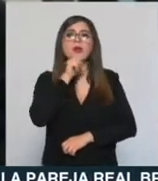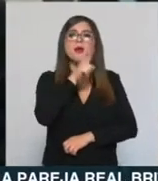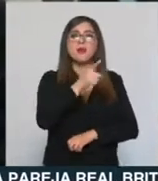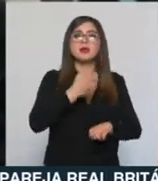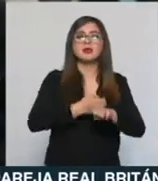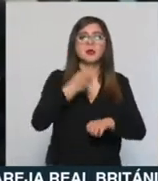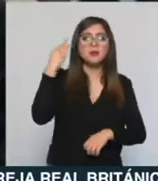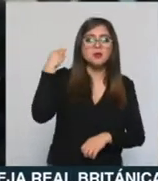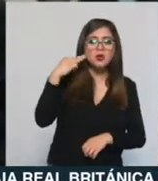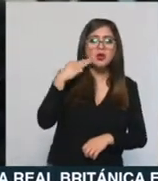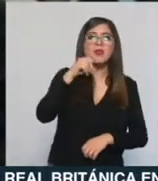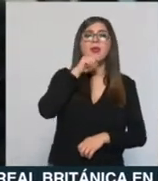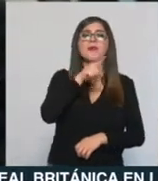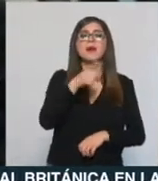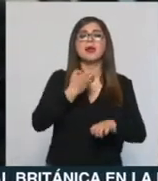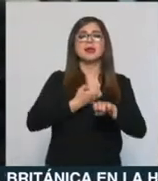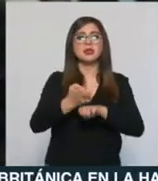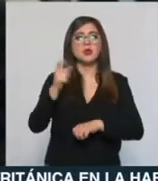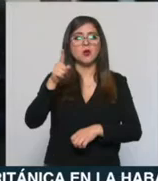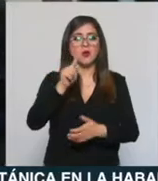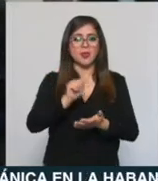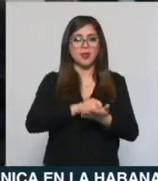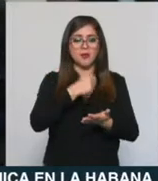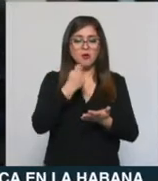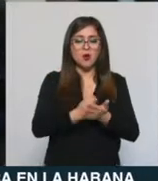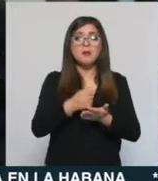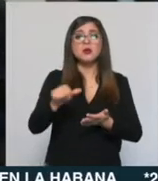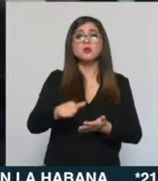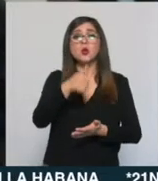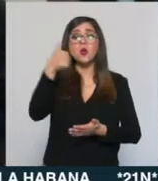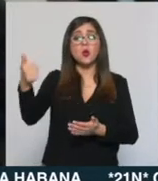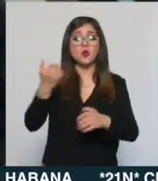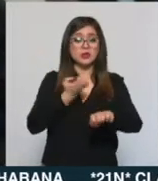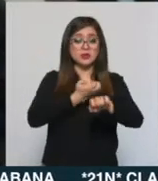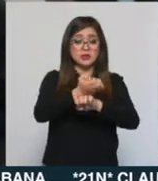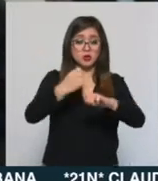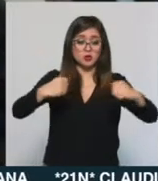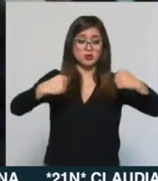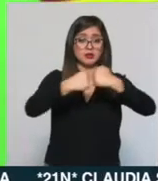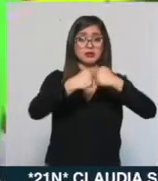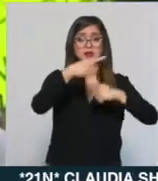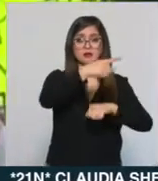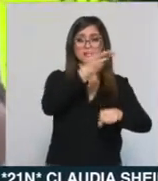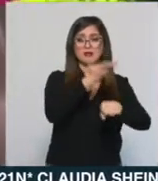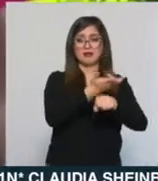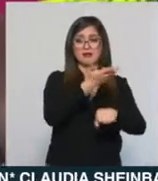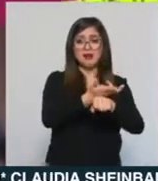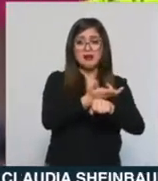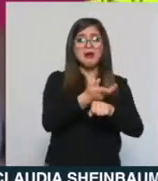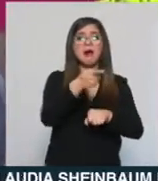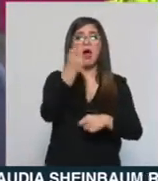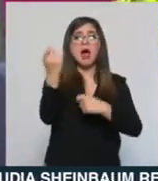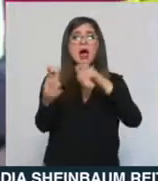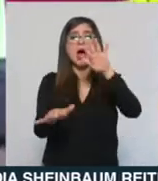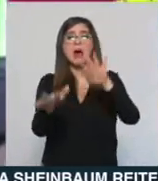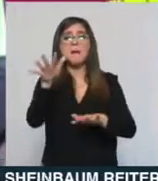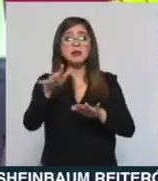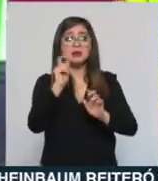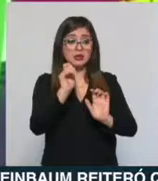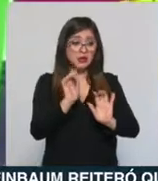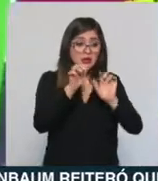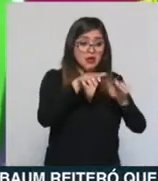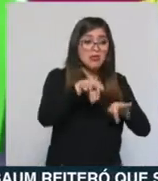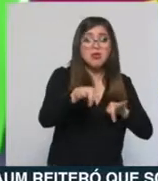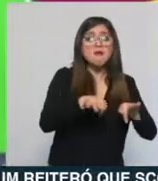el estado de Tamaulipas, en algunos estados fronterizos, pues se nota esta desigualdad inclusive en las fuentes de